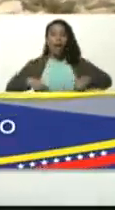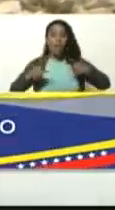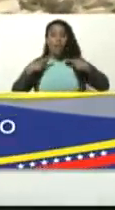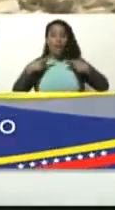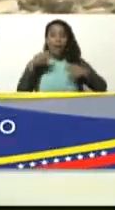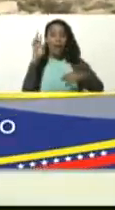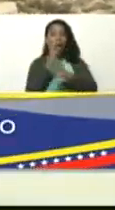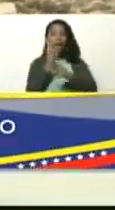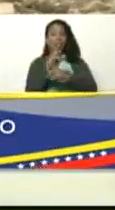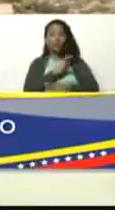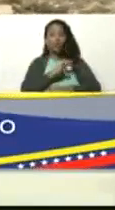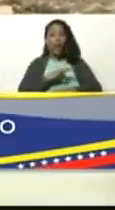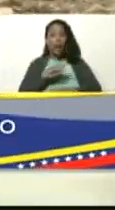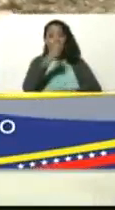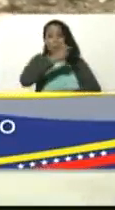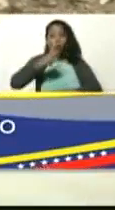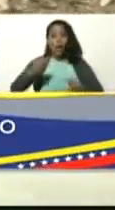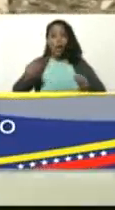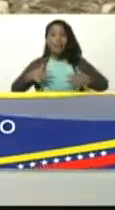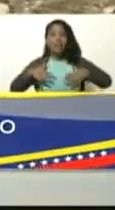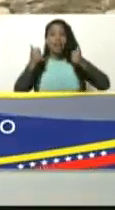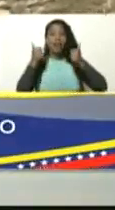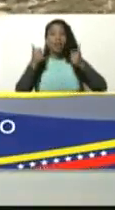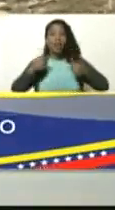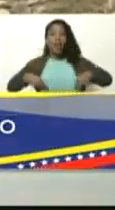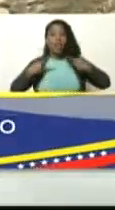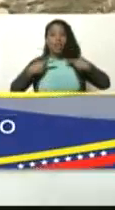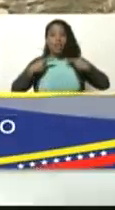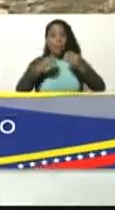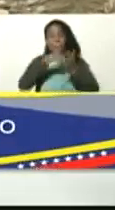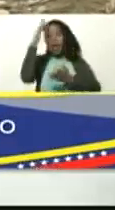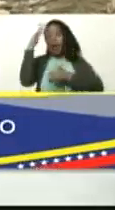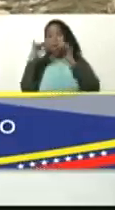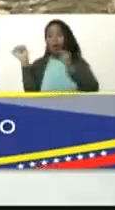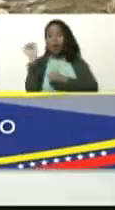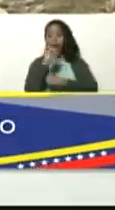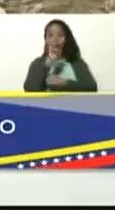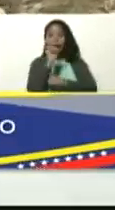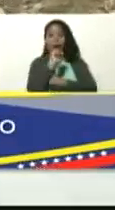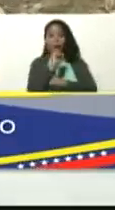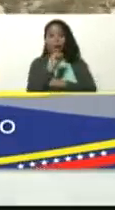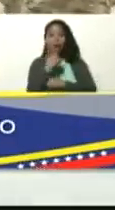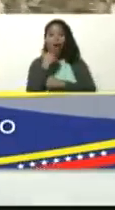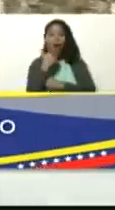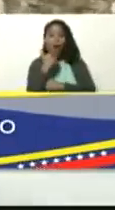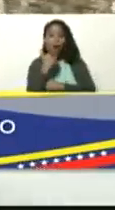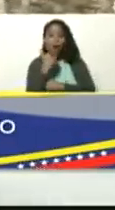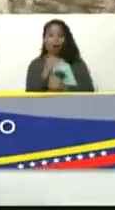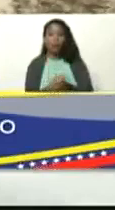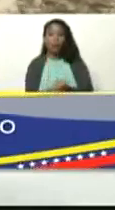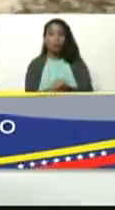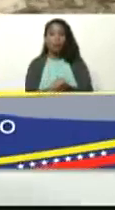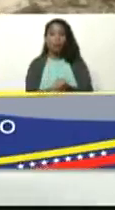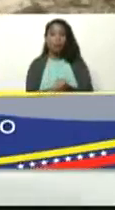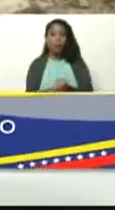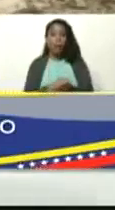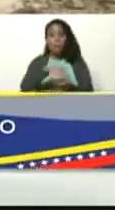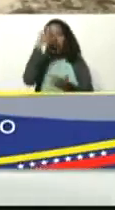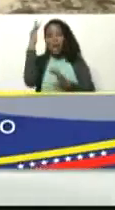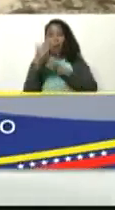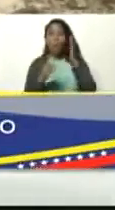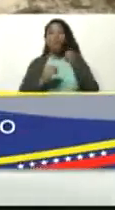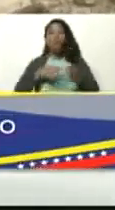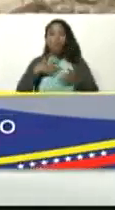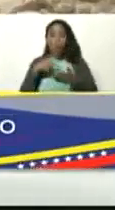sociales está gente que salvó su vida milagrosamente, que iba en su camioneta, que iba en su carro, y milagrosamente